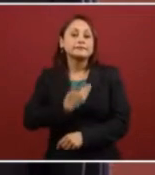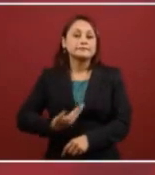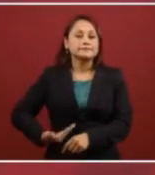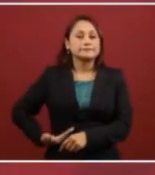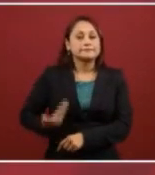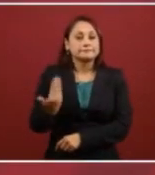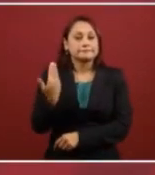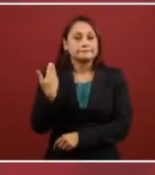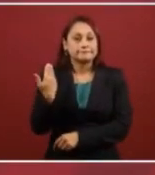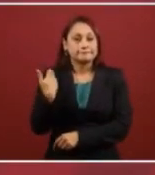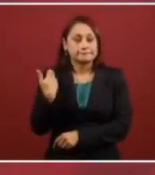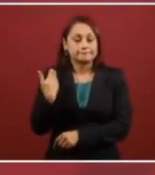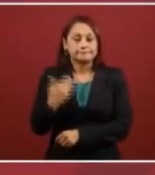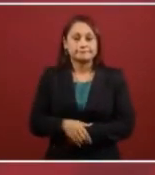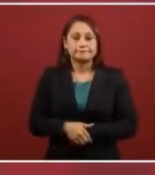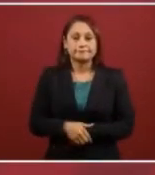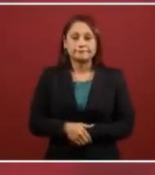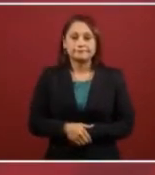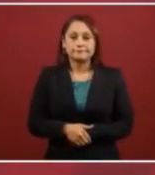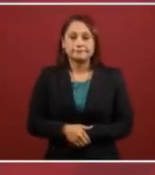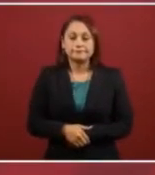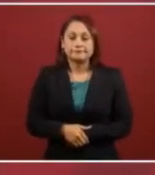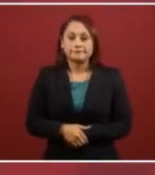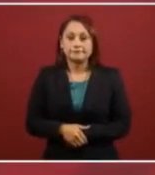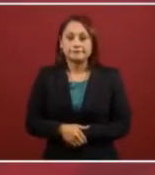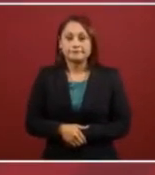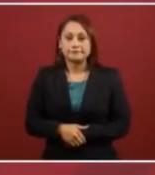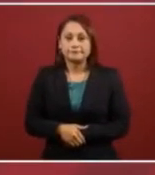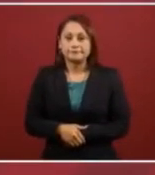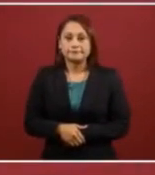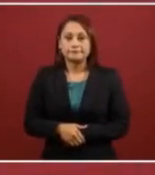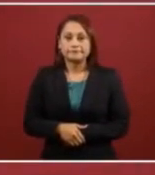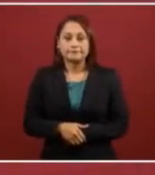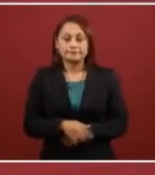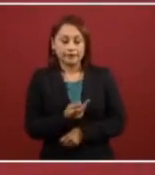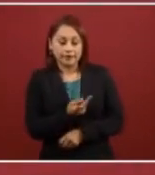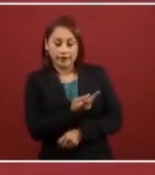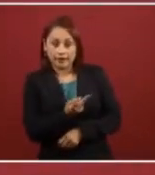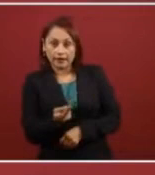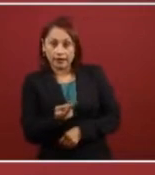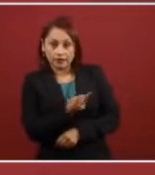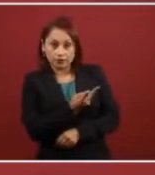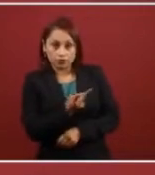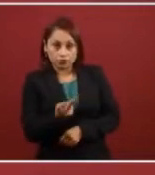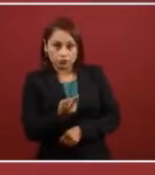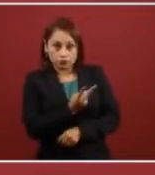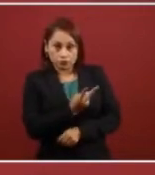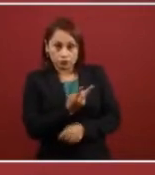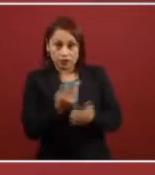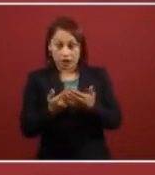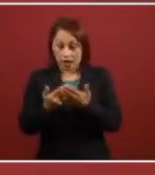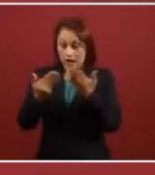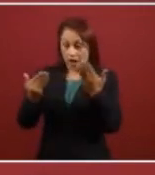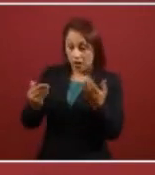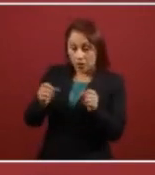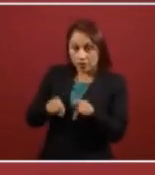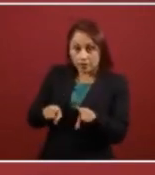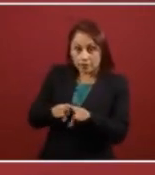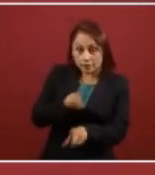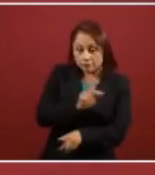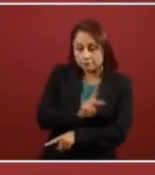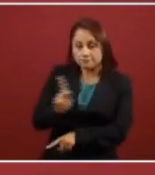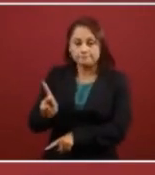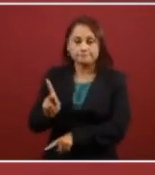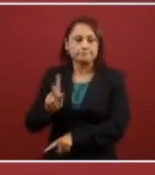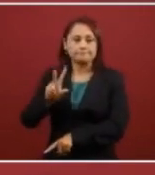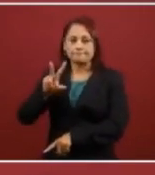government. Eso these things ya no sucede. Will that happen anymore or do